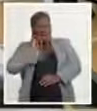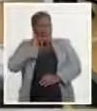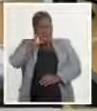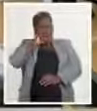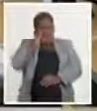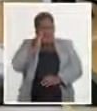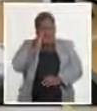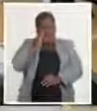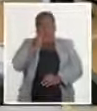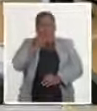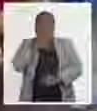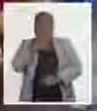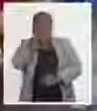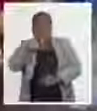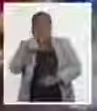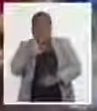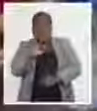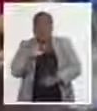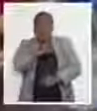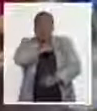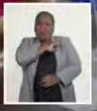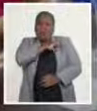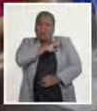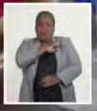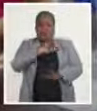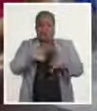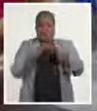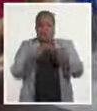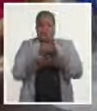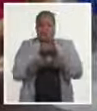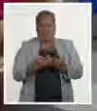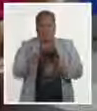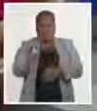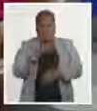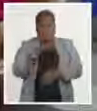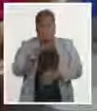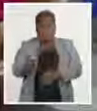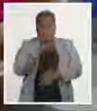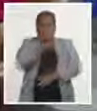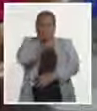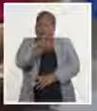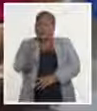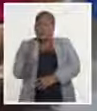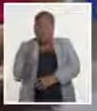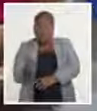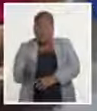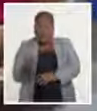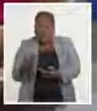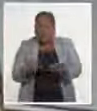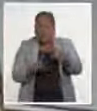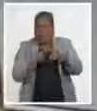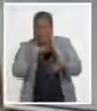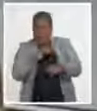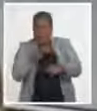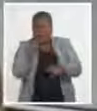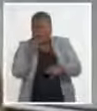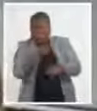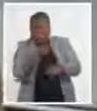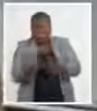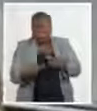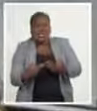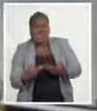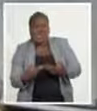de la responsabilidad parental, y eso implica apostar por la alfabetización tecnológica para guiarlos, siempre bajo el precepto de